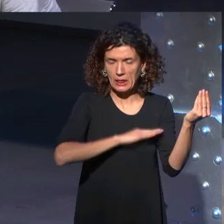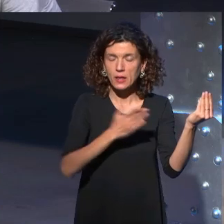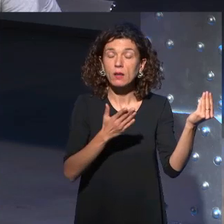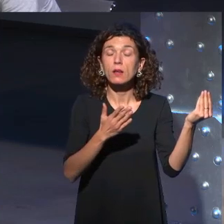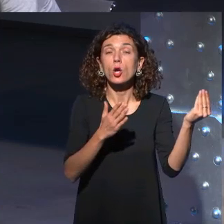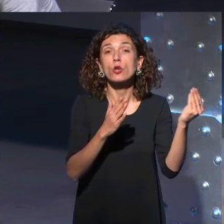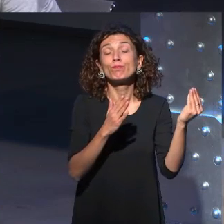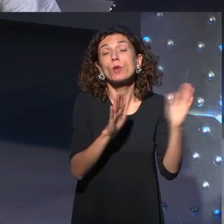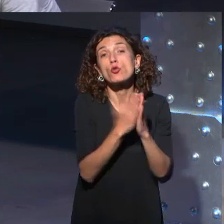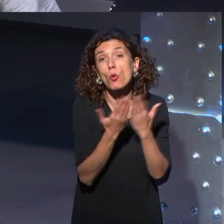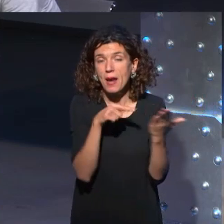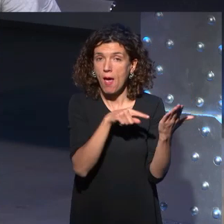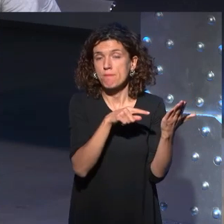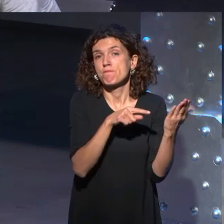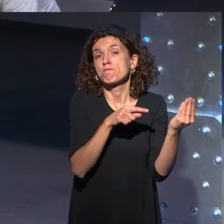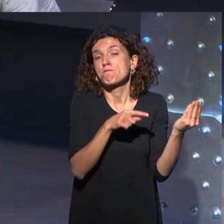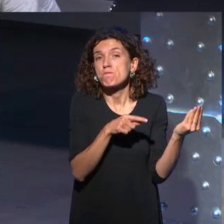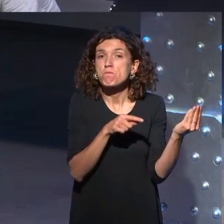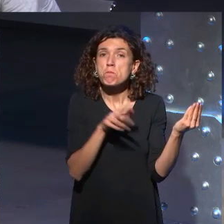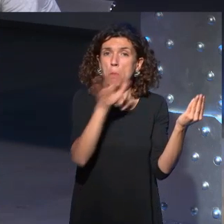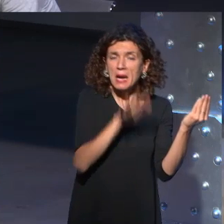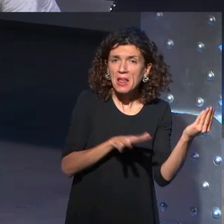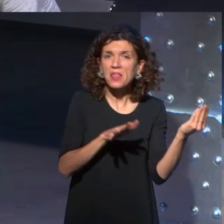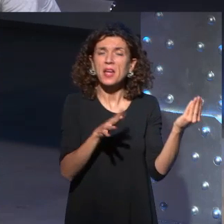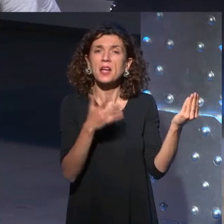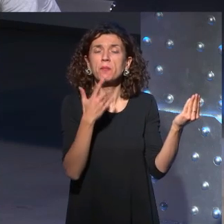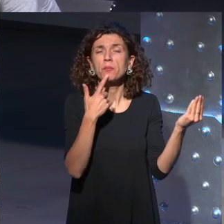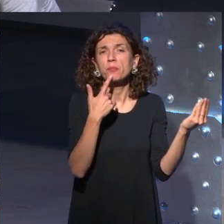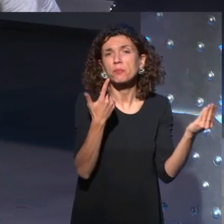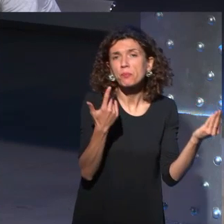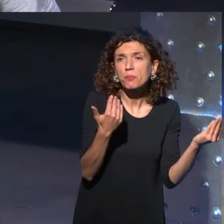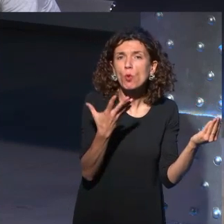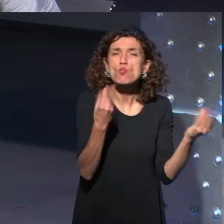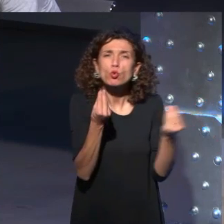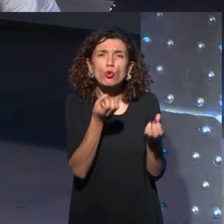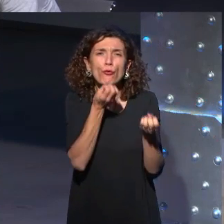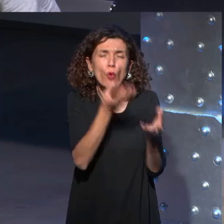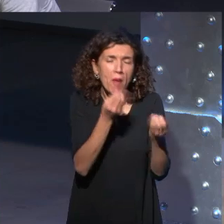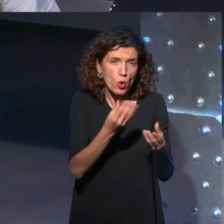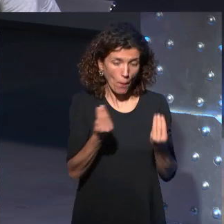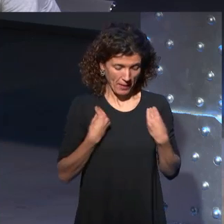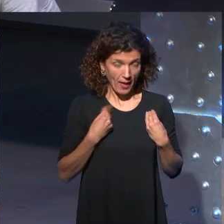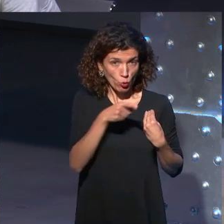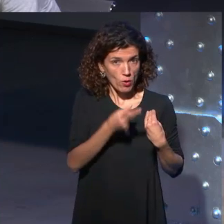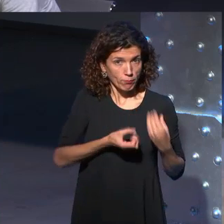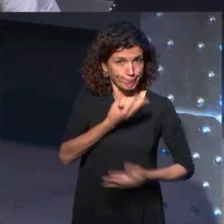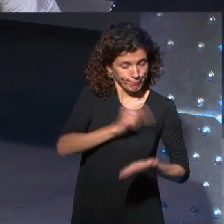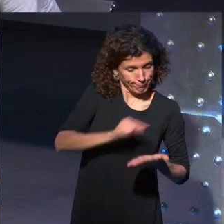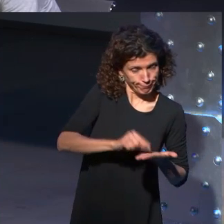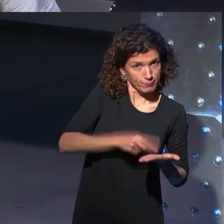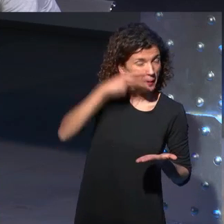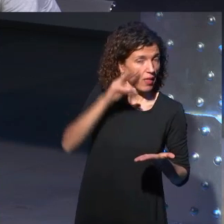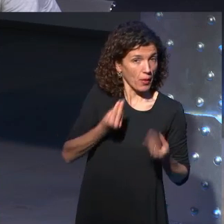aunque, por supuesto, parece que tiene mucho tuyo o tiene mucha información tuya,